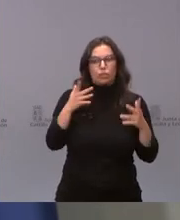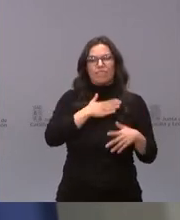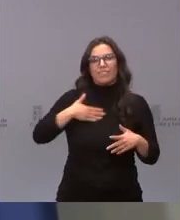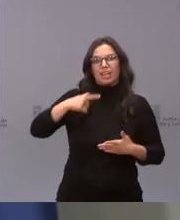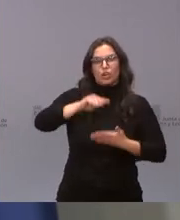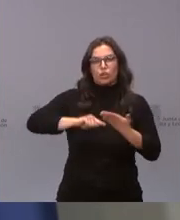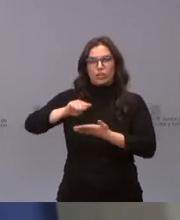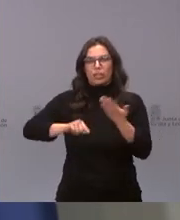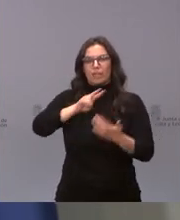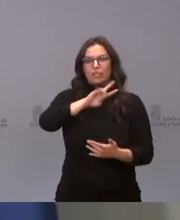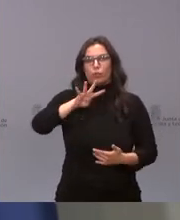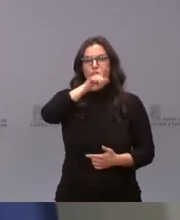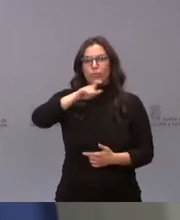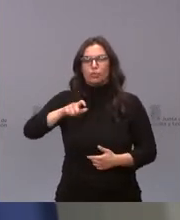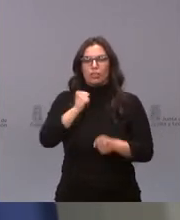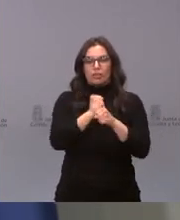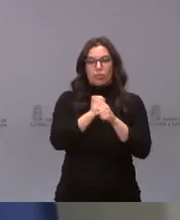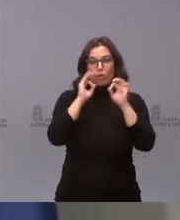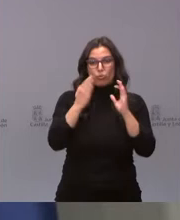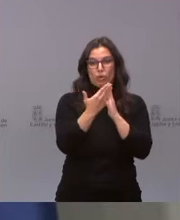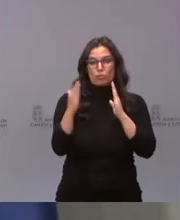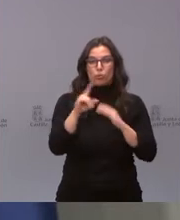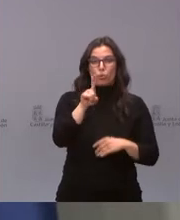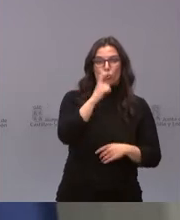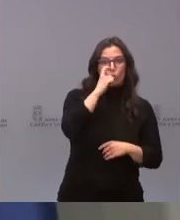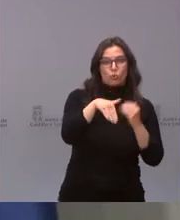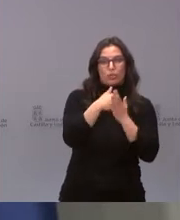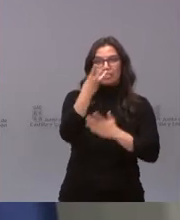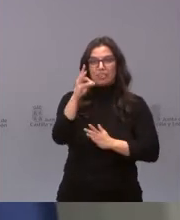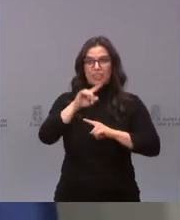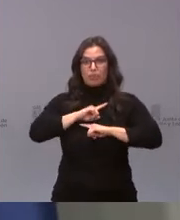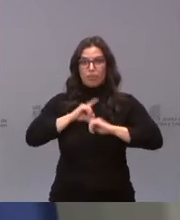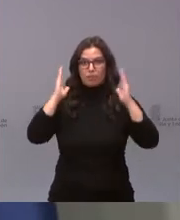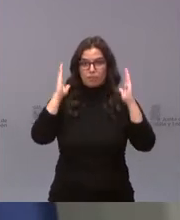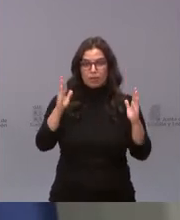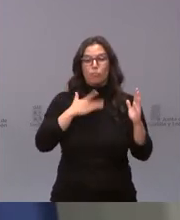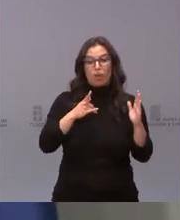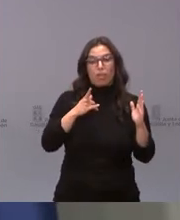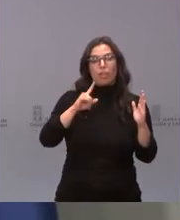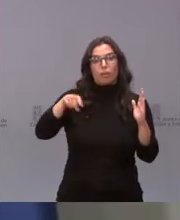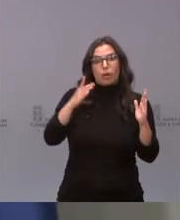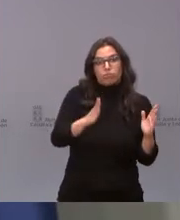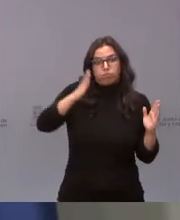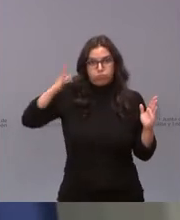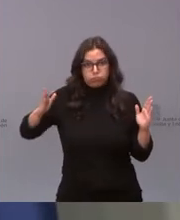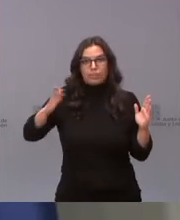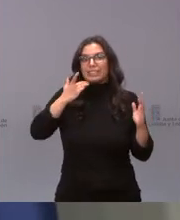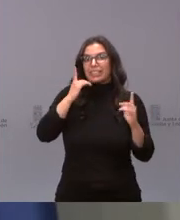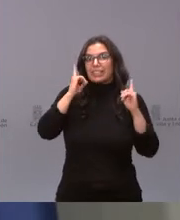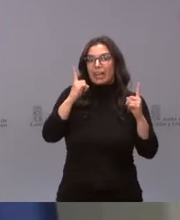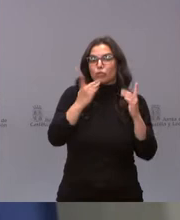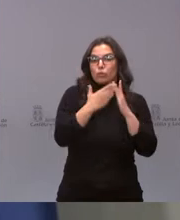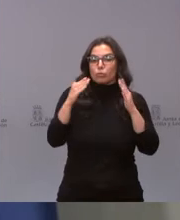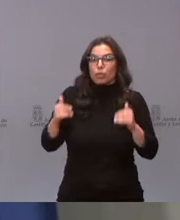24 trabajadores durante el periodo que va del 1 de junio al 30 de noviembre, pudiendo ampliarse este plazo en caso de que se prorrogue